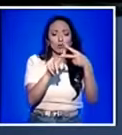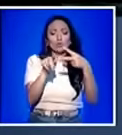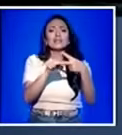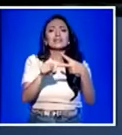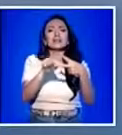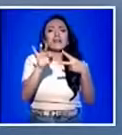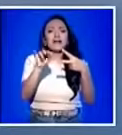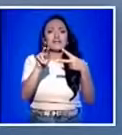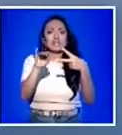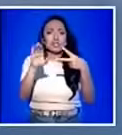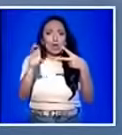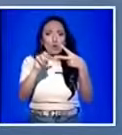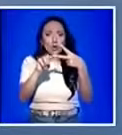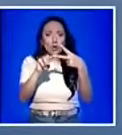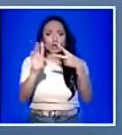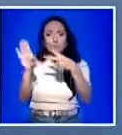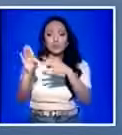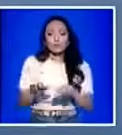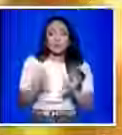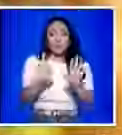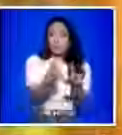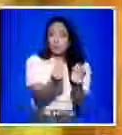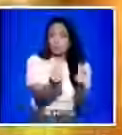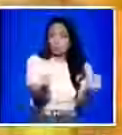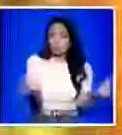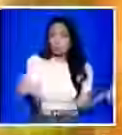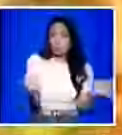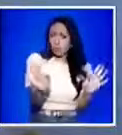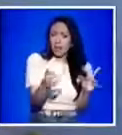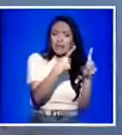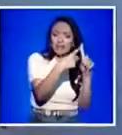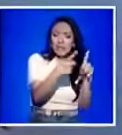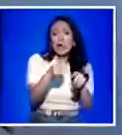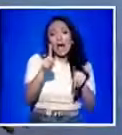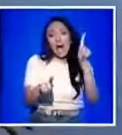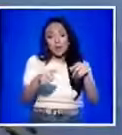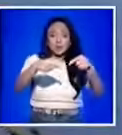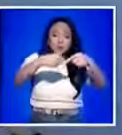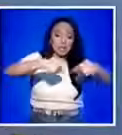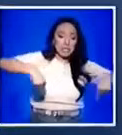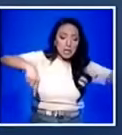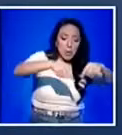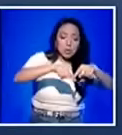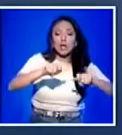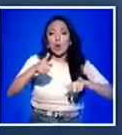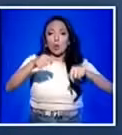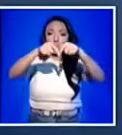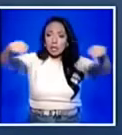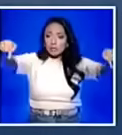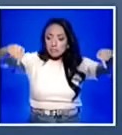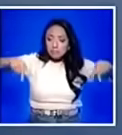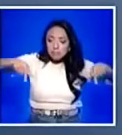Las lagunas son tan numerosas como diversas. Las hay casi redondas o rectangulares.